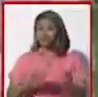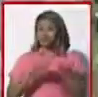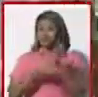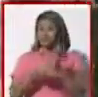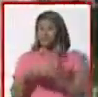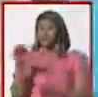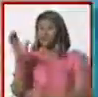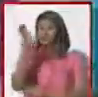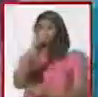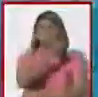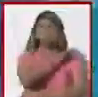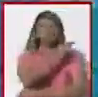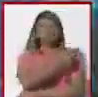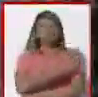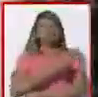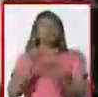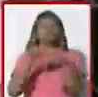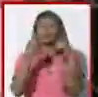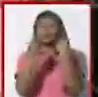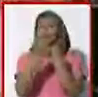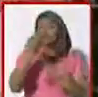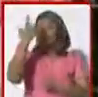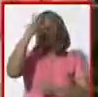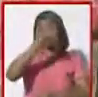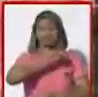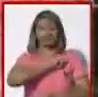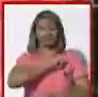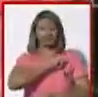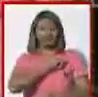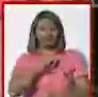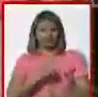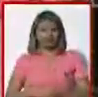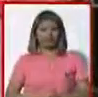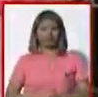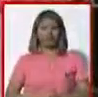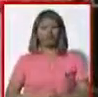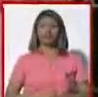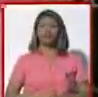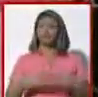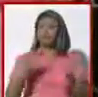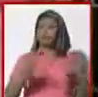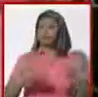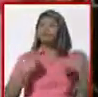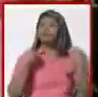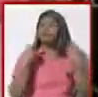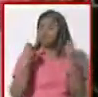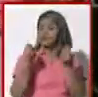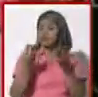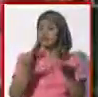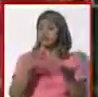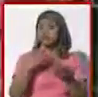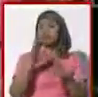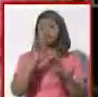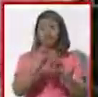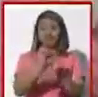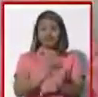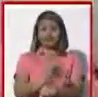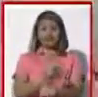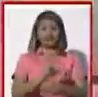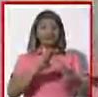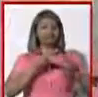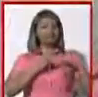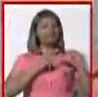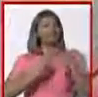Luego de intensos operativos, el grupo DASI de inteligencia de la Fuerza Especial de Lucha contra el Crimen procede a aprehender al